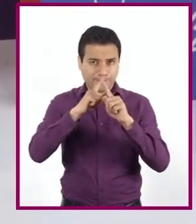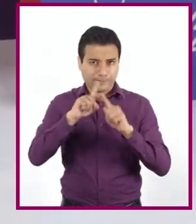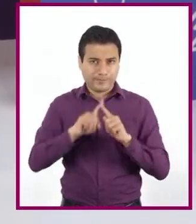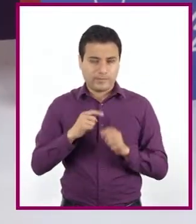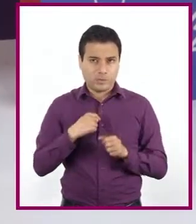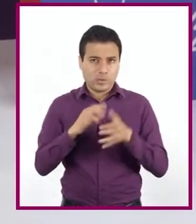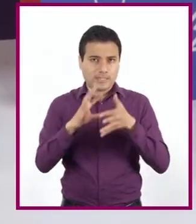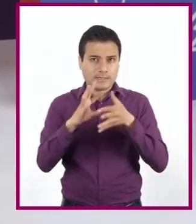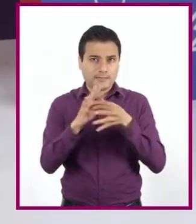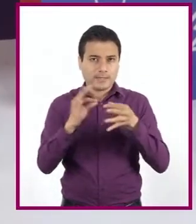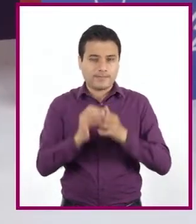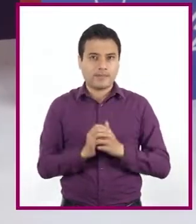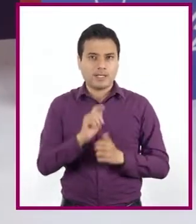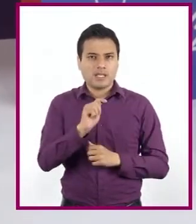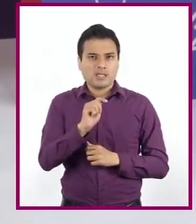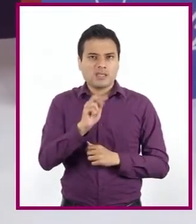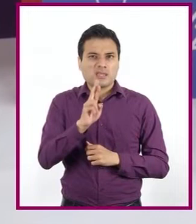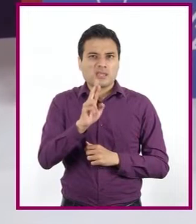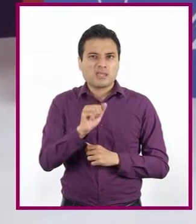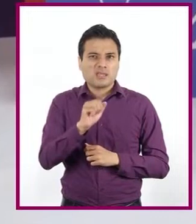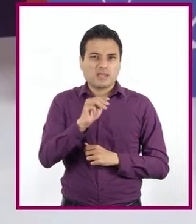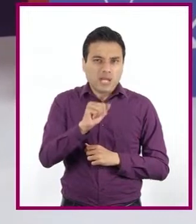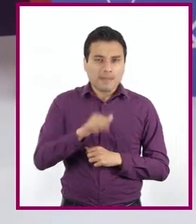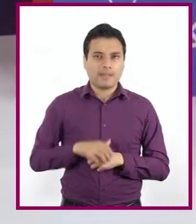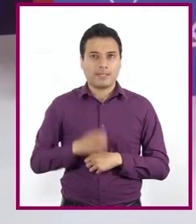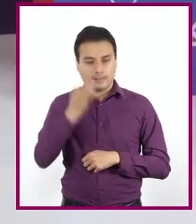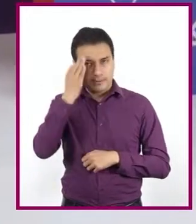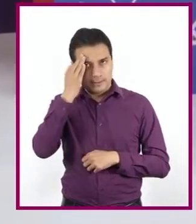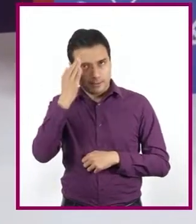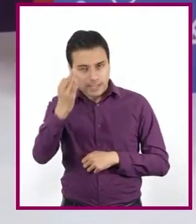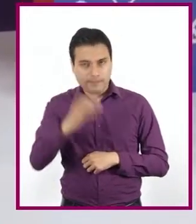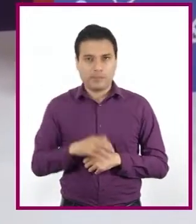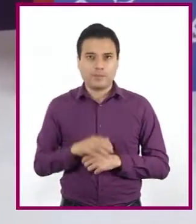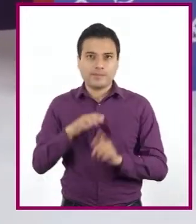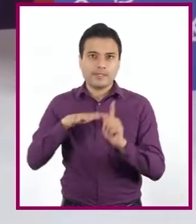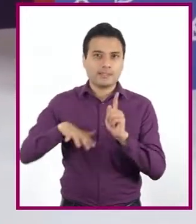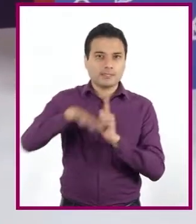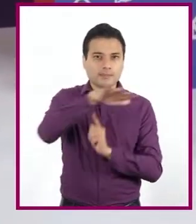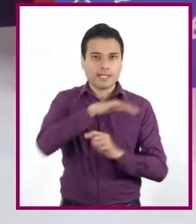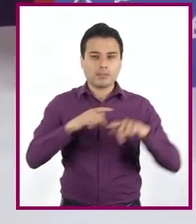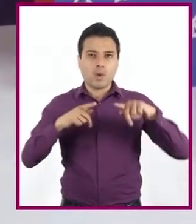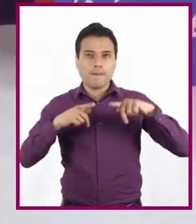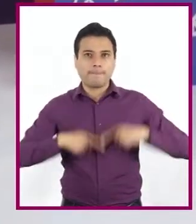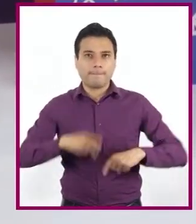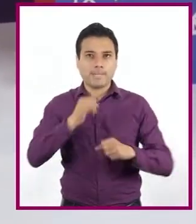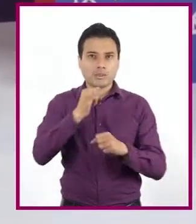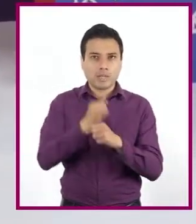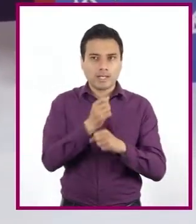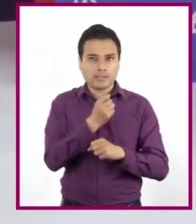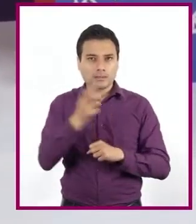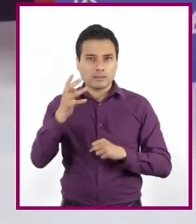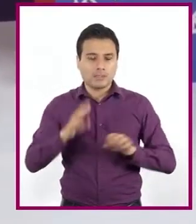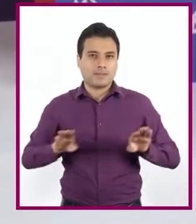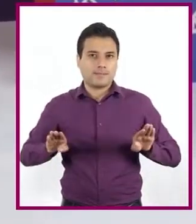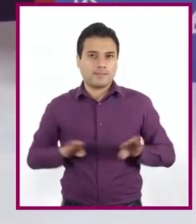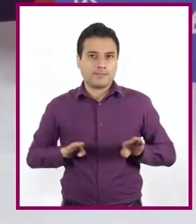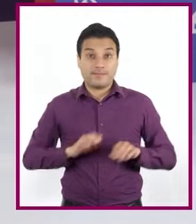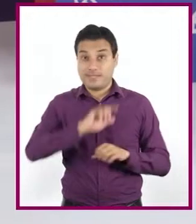para definir tiempo, espacio y características de los personajes, como podremos elaborar un